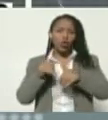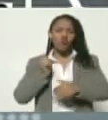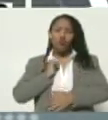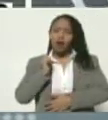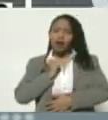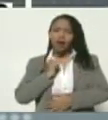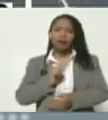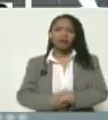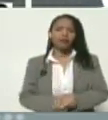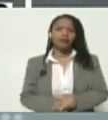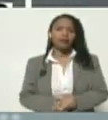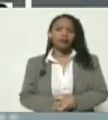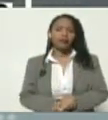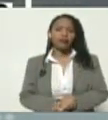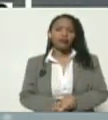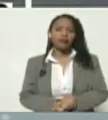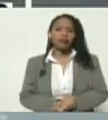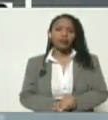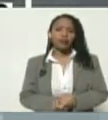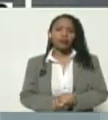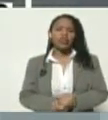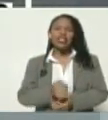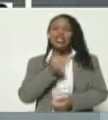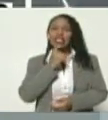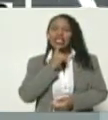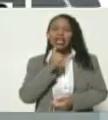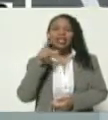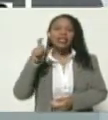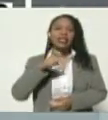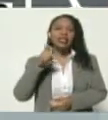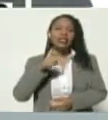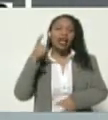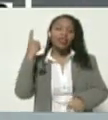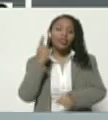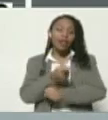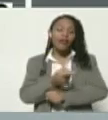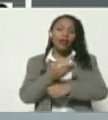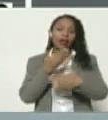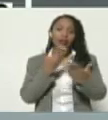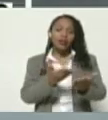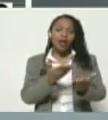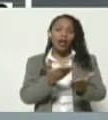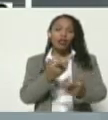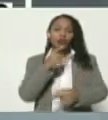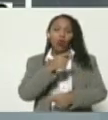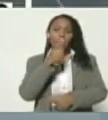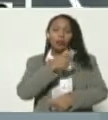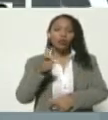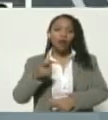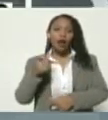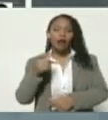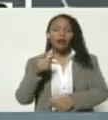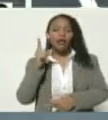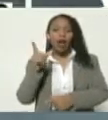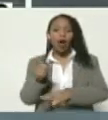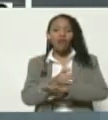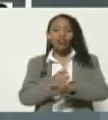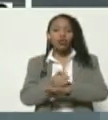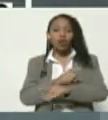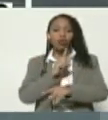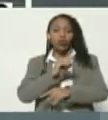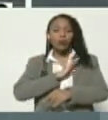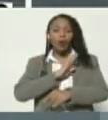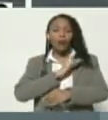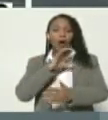Cualquiera. Por quien considere debe ser su candidato o candidata a la gobernación de su